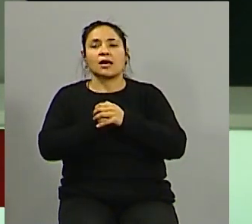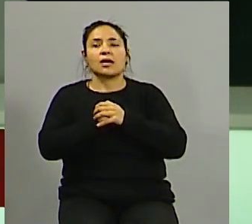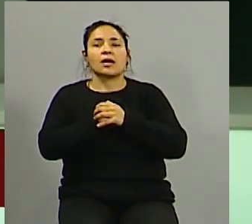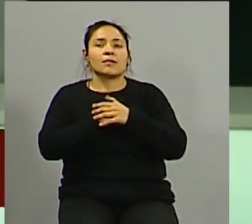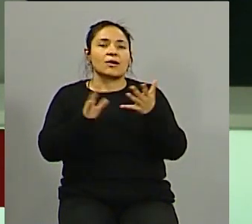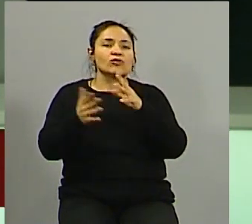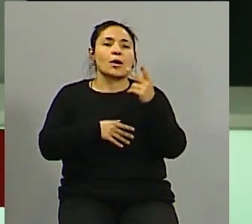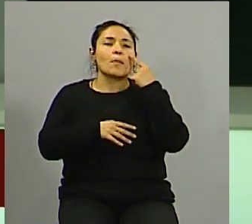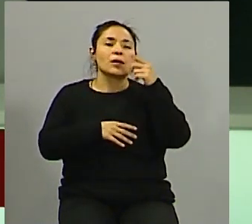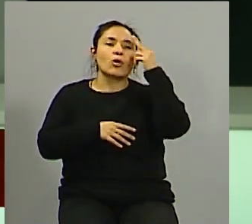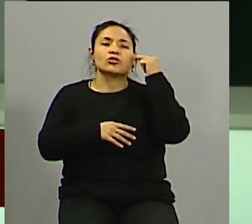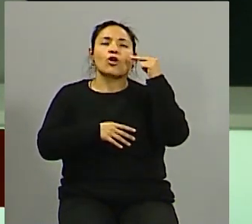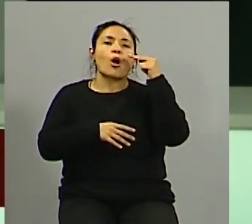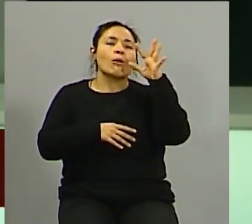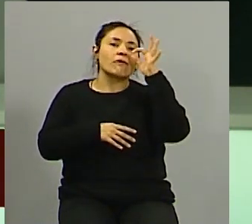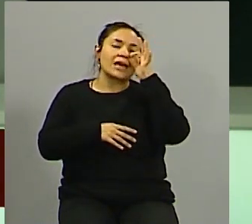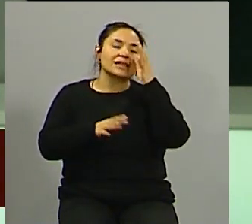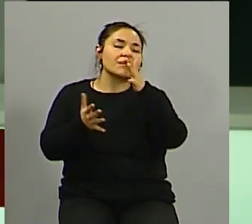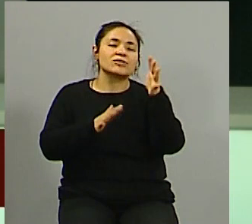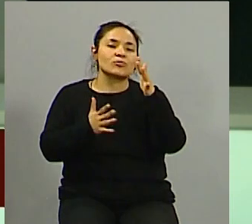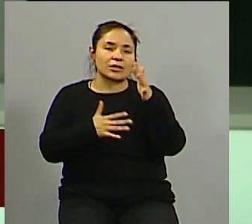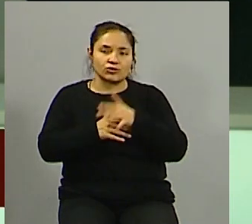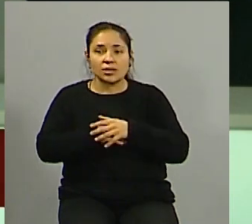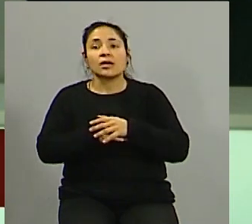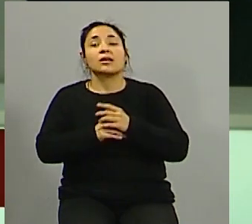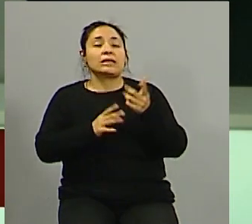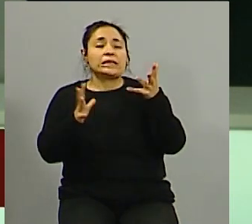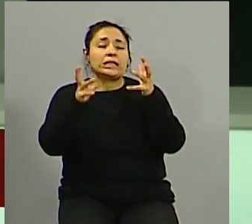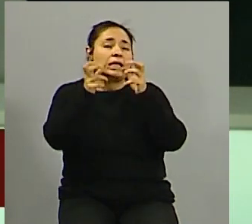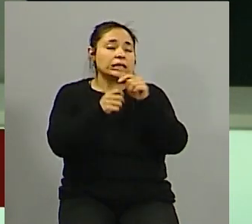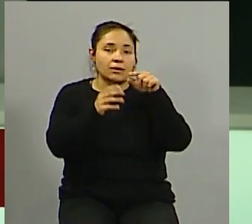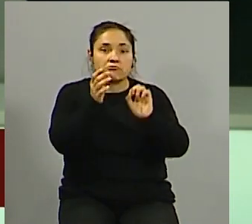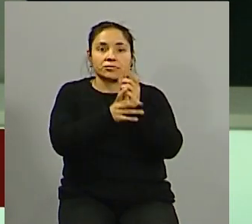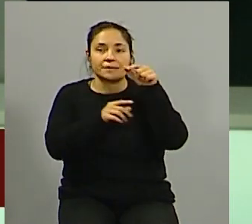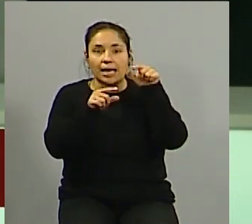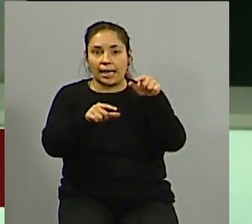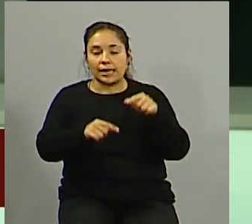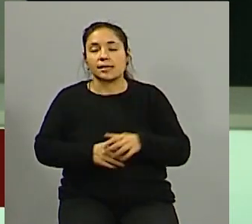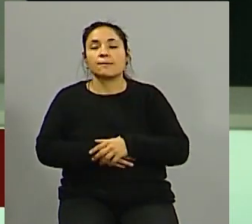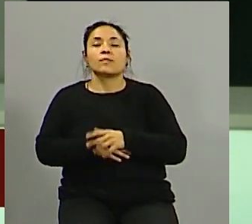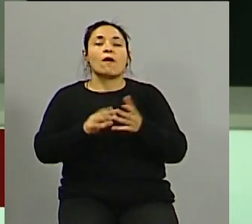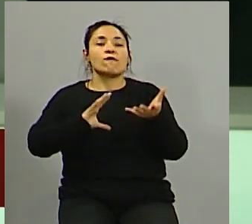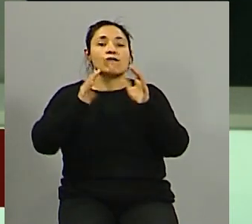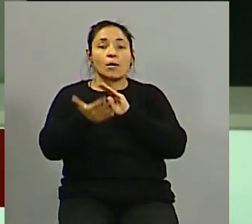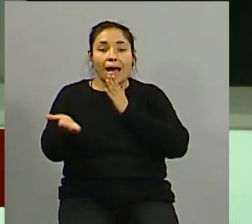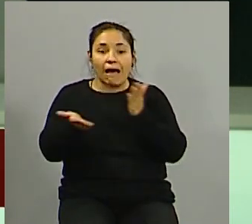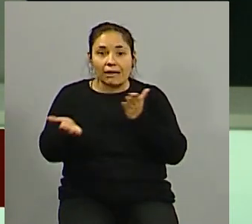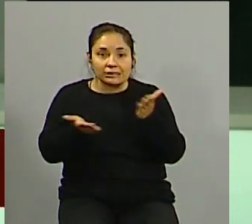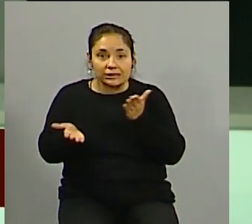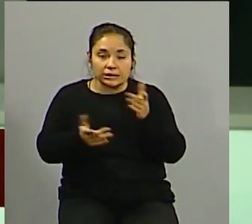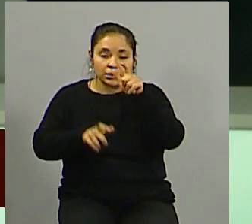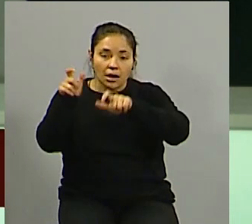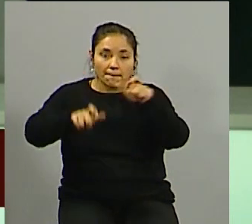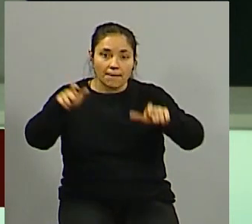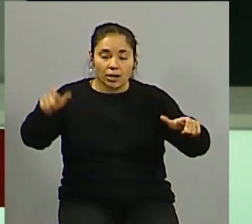los 20, digamos, en el año 29-30. Bueno, una de las, digamos, no solo la forma de atender esa contingencia